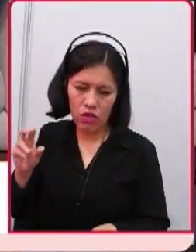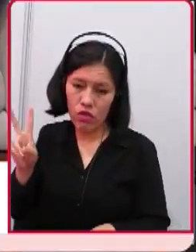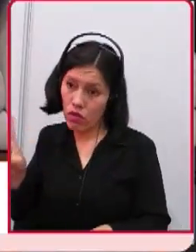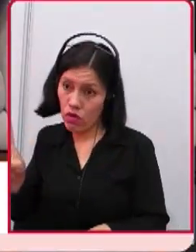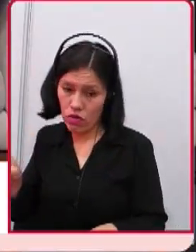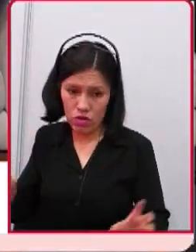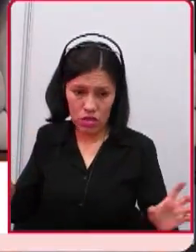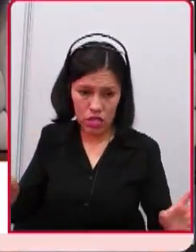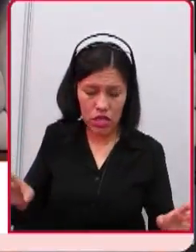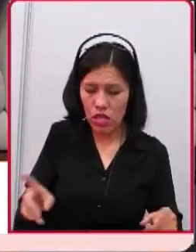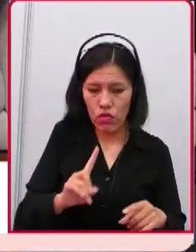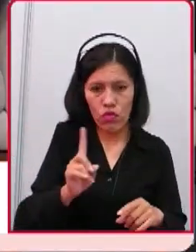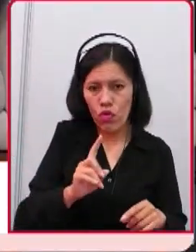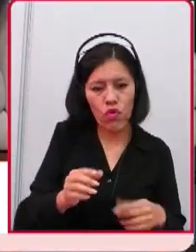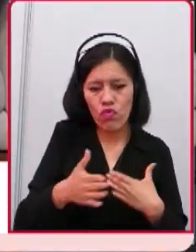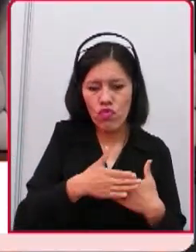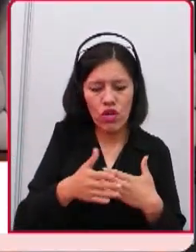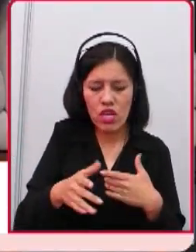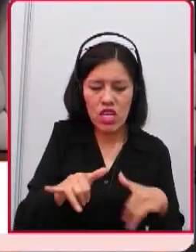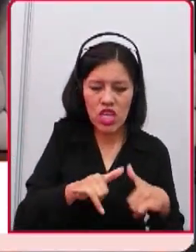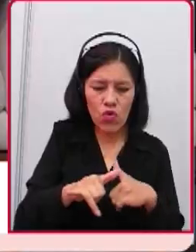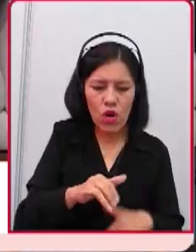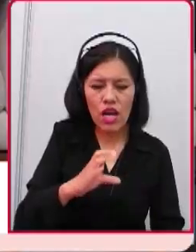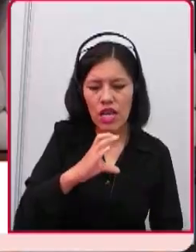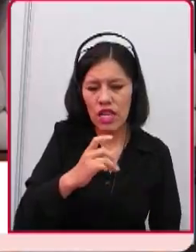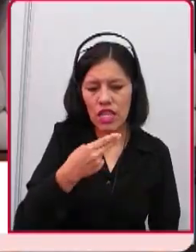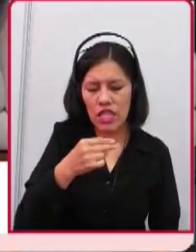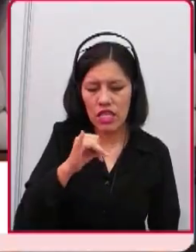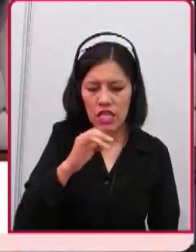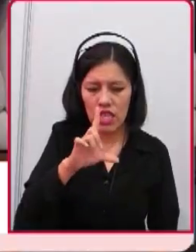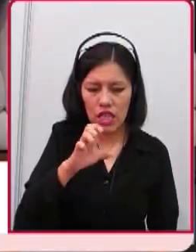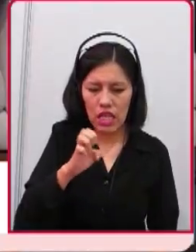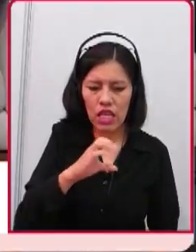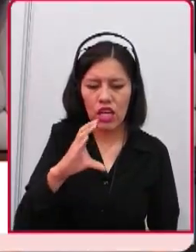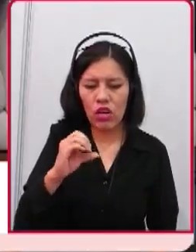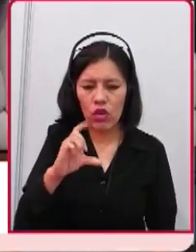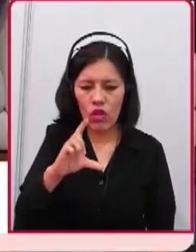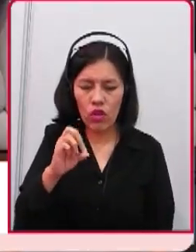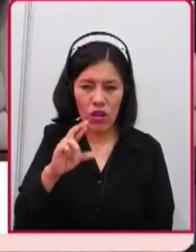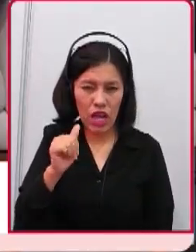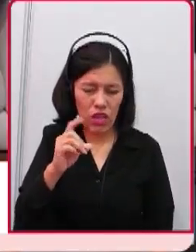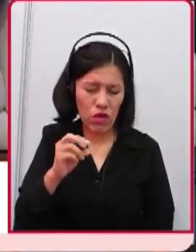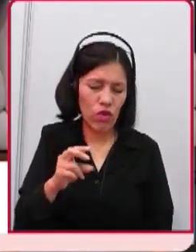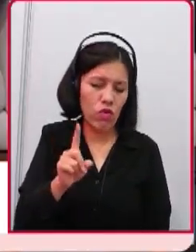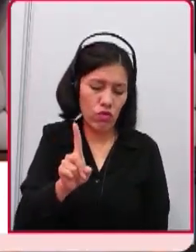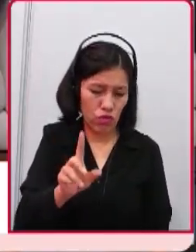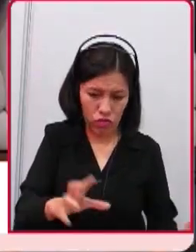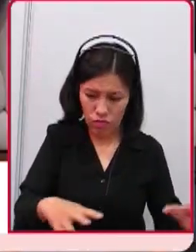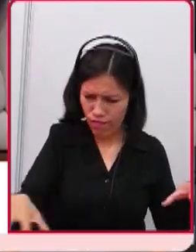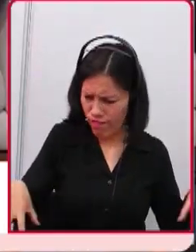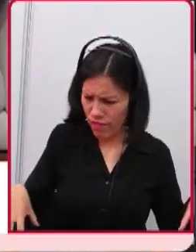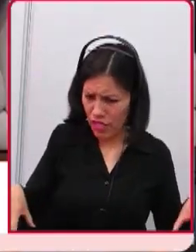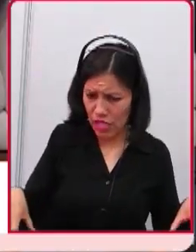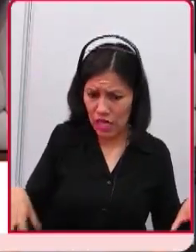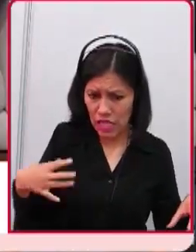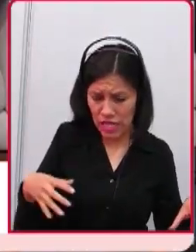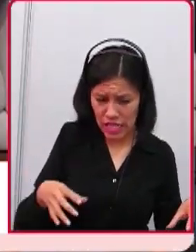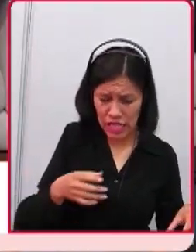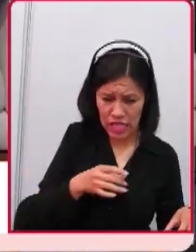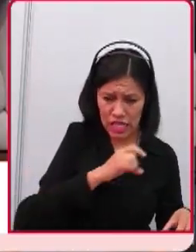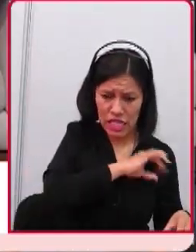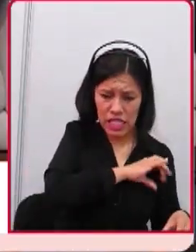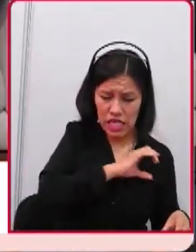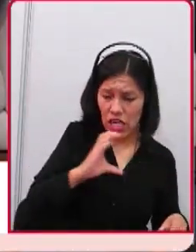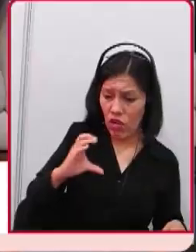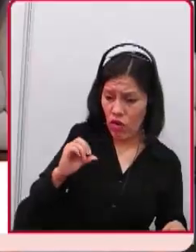Colorado 1. Y de hecho, Chile Colorado 3 tiene una diferencia, que tiene una diatrema adentro, que es una característica que